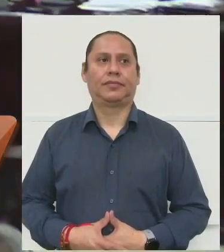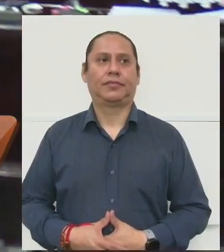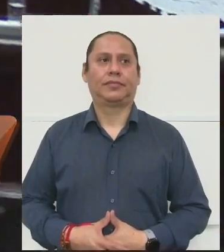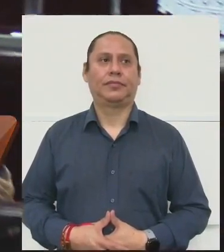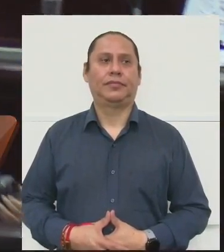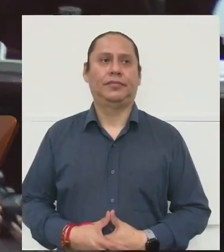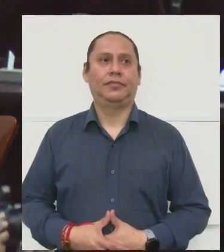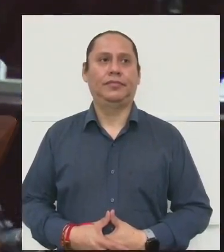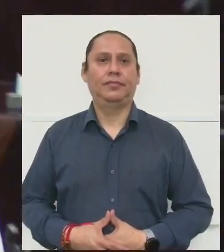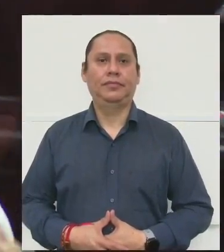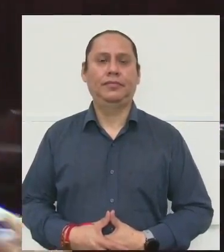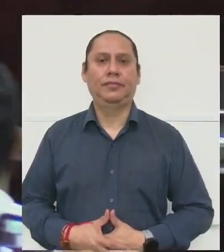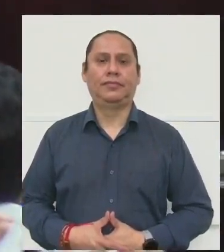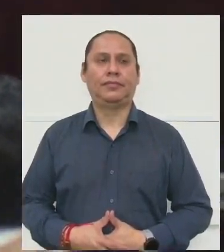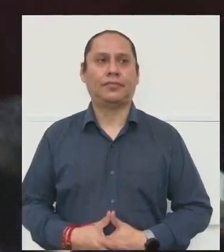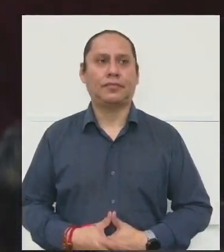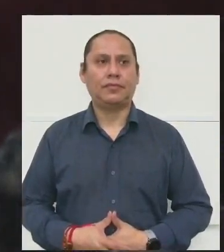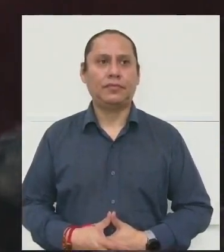pie